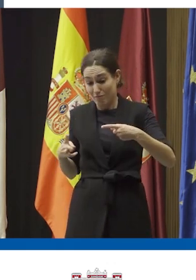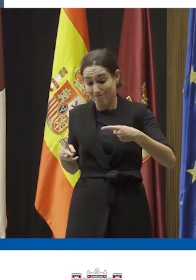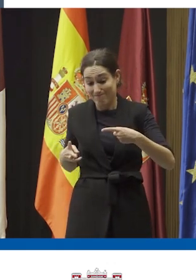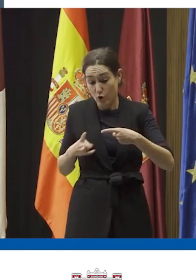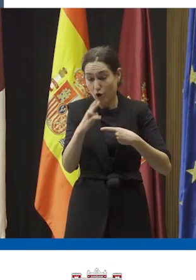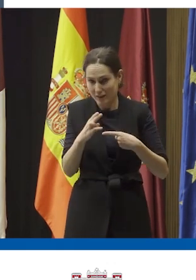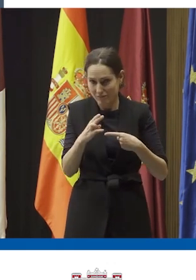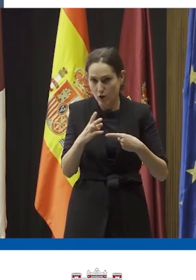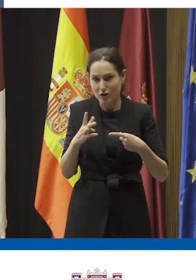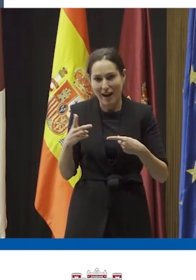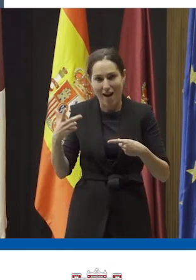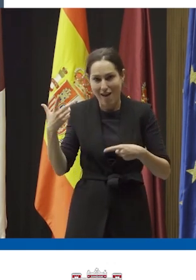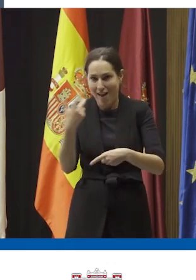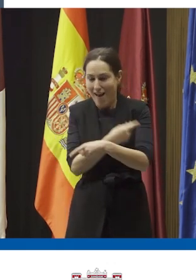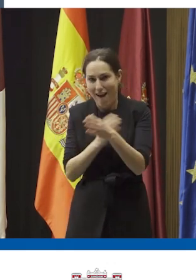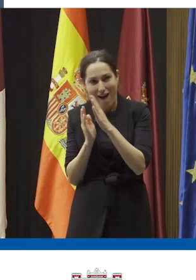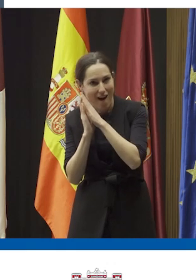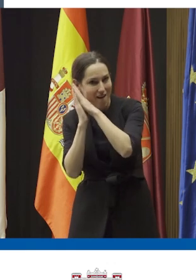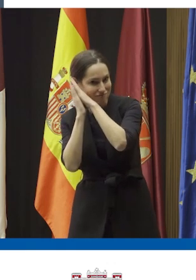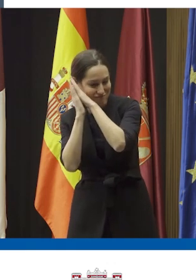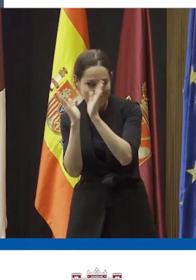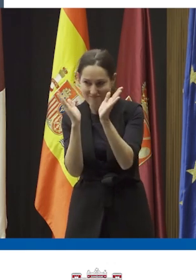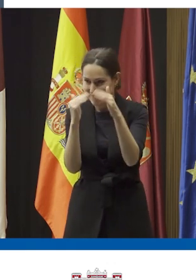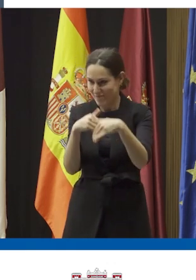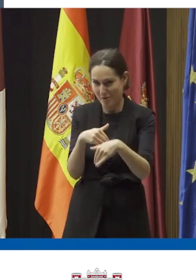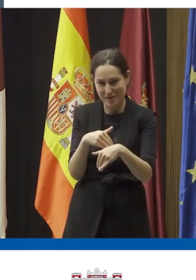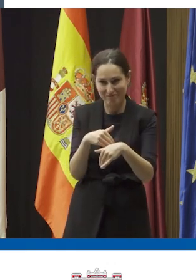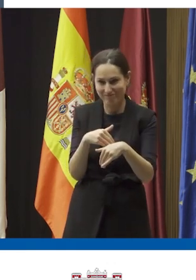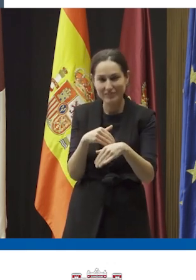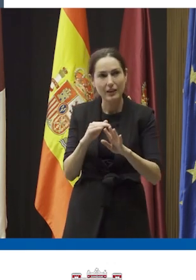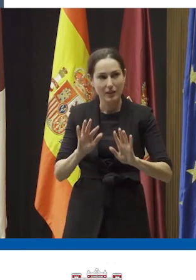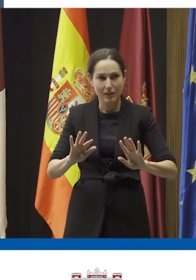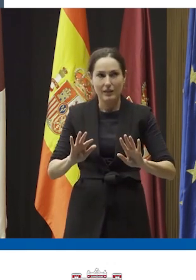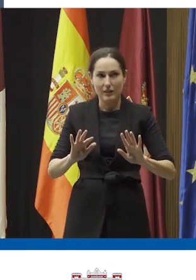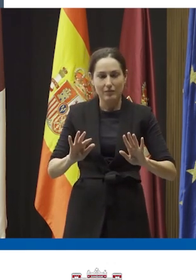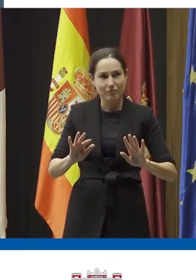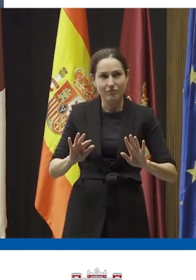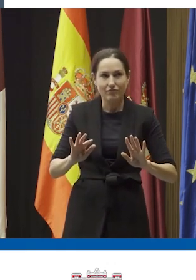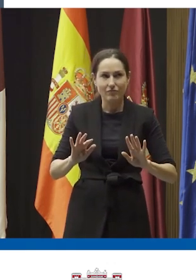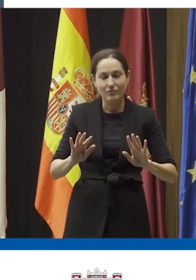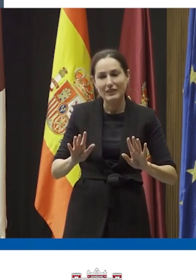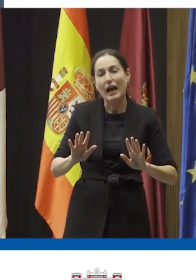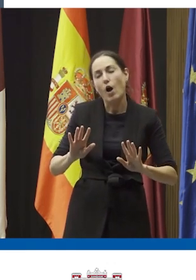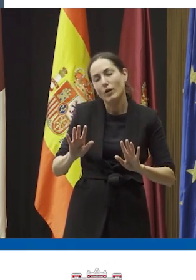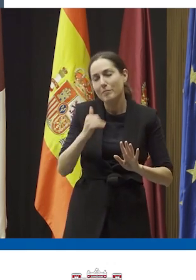pelo, la anestesia traía mucho tiempo en aparecer, aunque ya había algunos pequeños brebajes